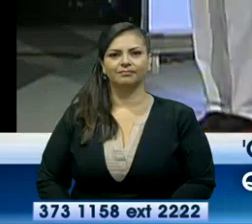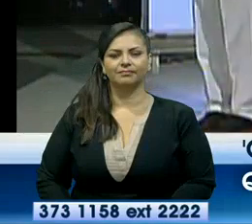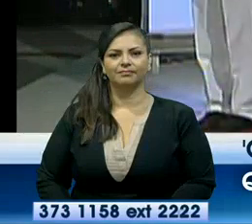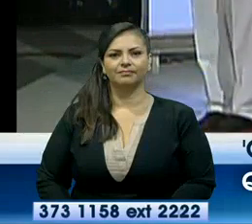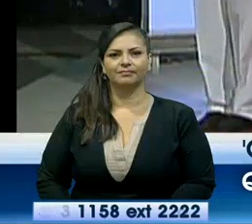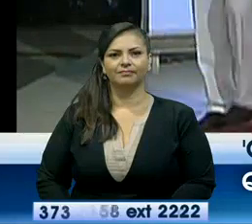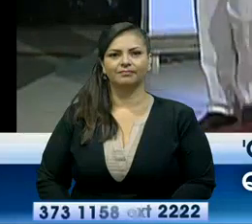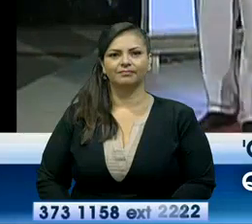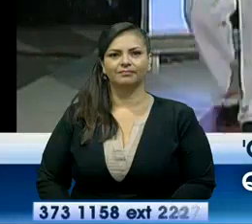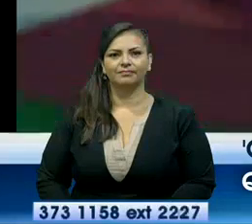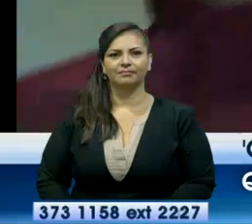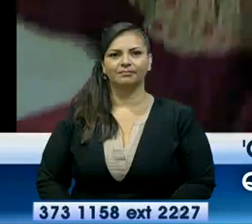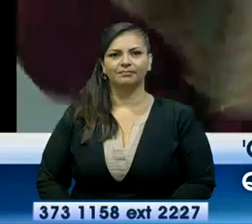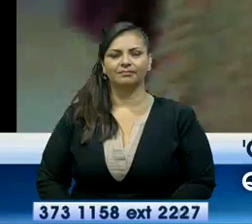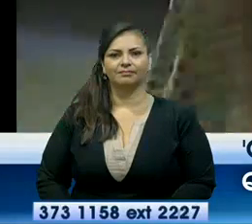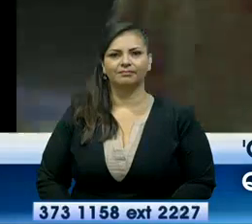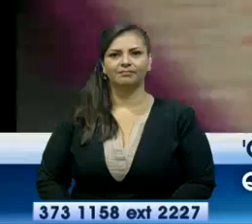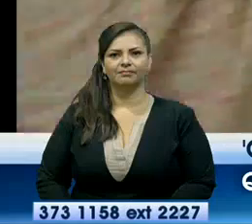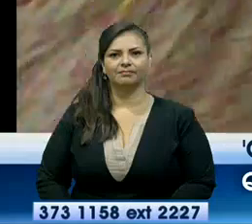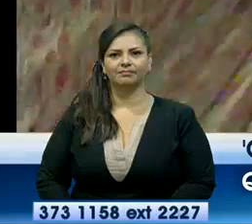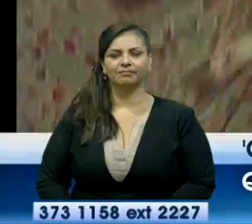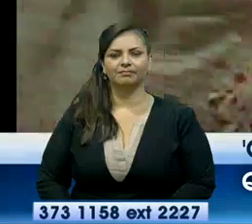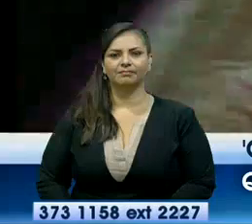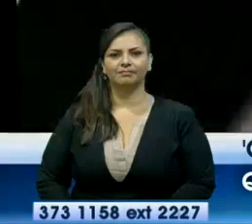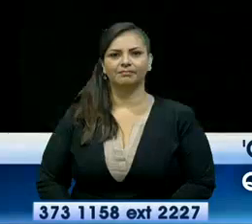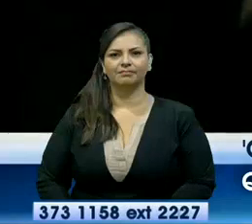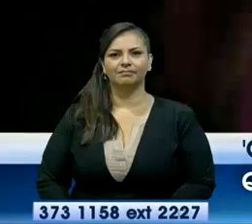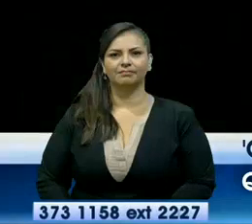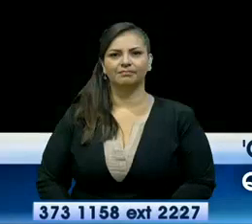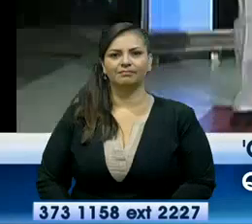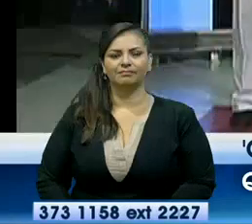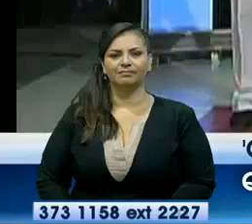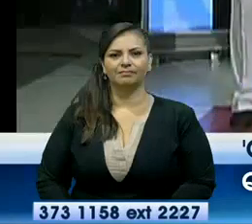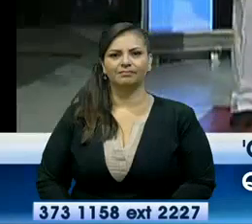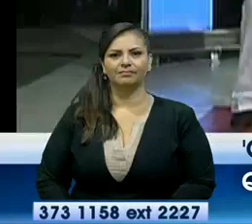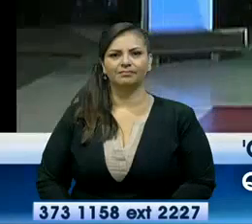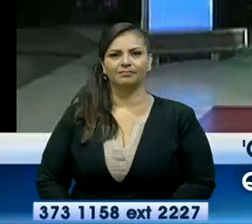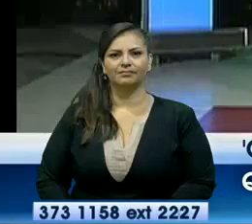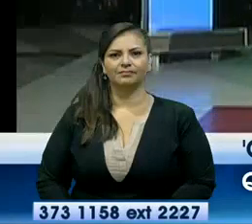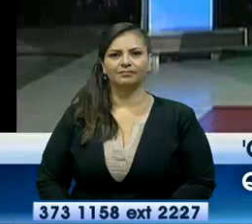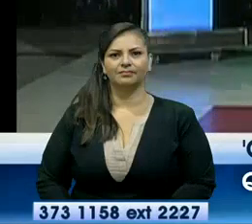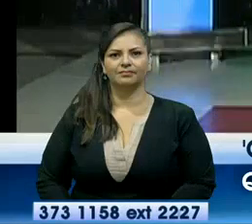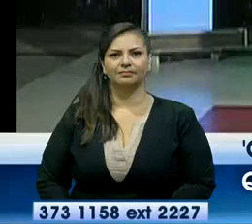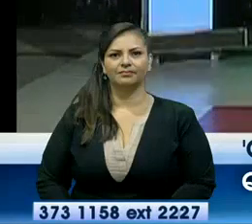soy vaquero en mi monta soy derecho para enlazarse